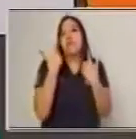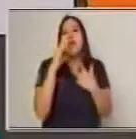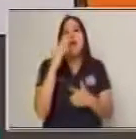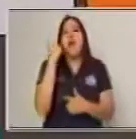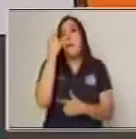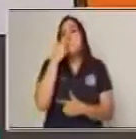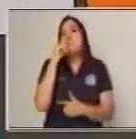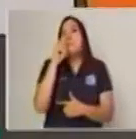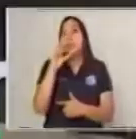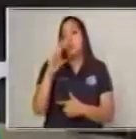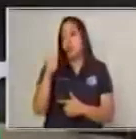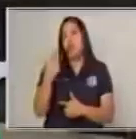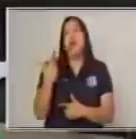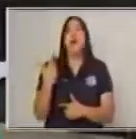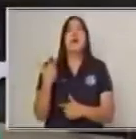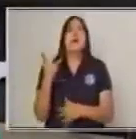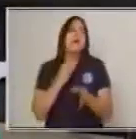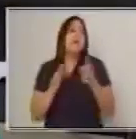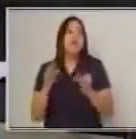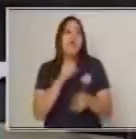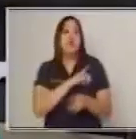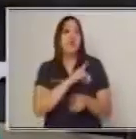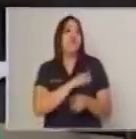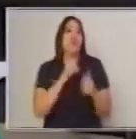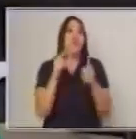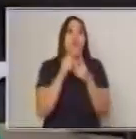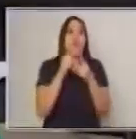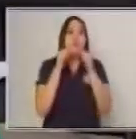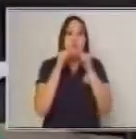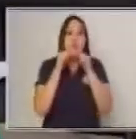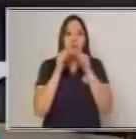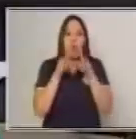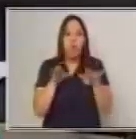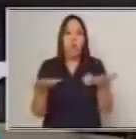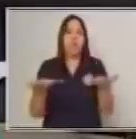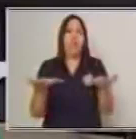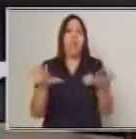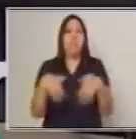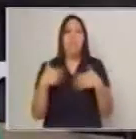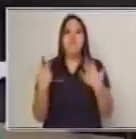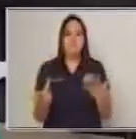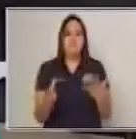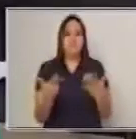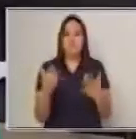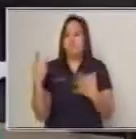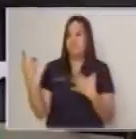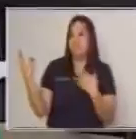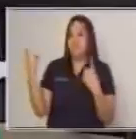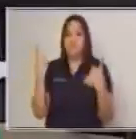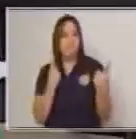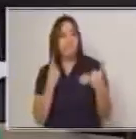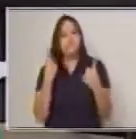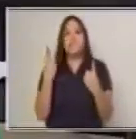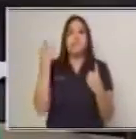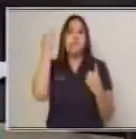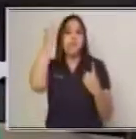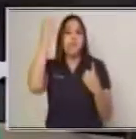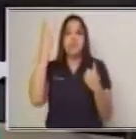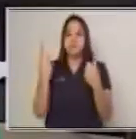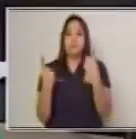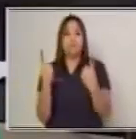basura o solo la palabra contaminación, yo no voy a saber cuál era la idea de lo que la persona me estaba